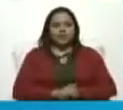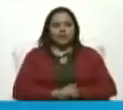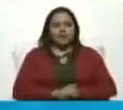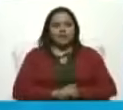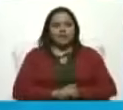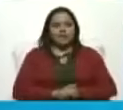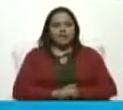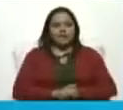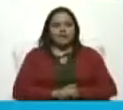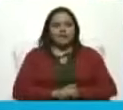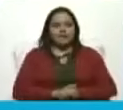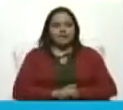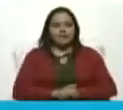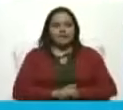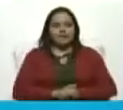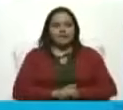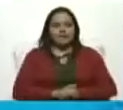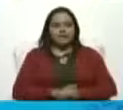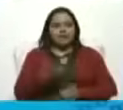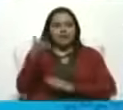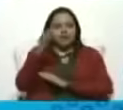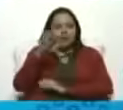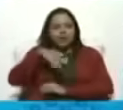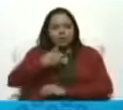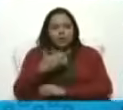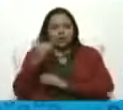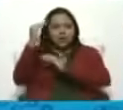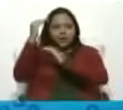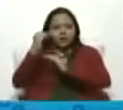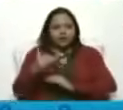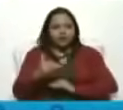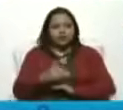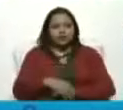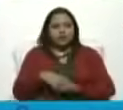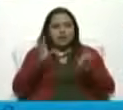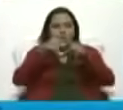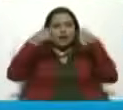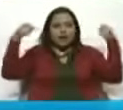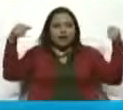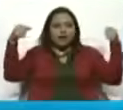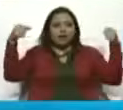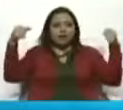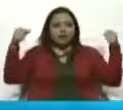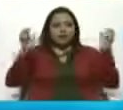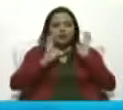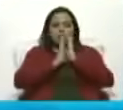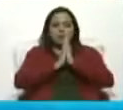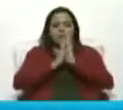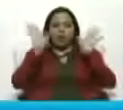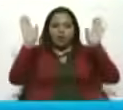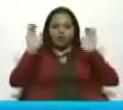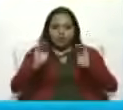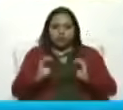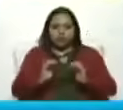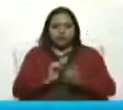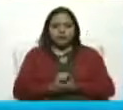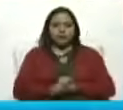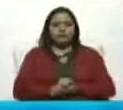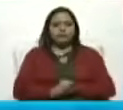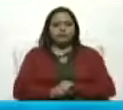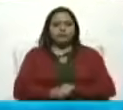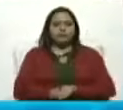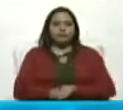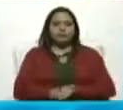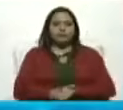Bajen un poco las banderas si se puede. Y las pancartas.